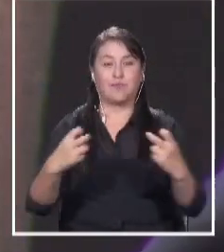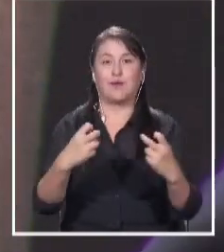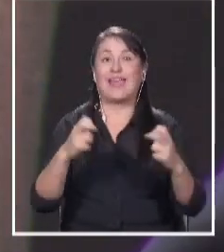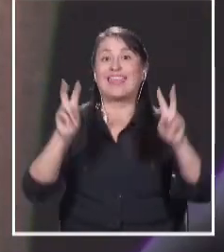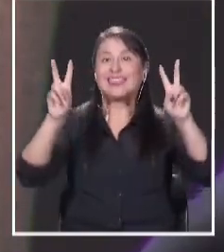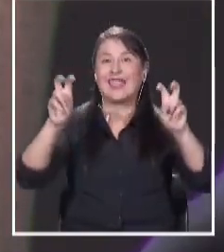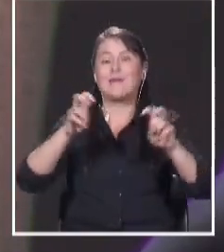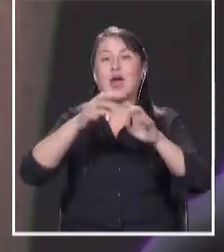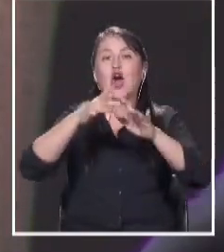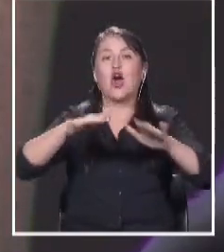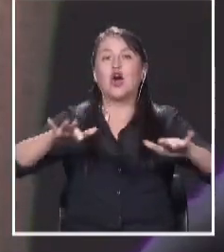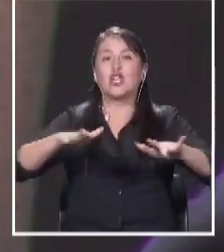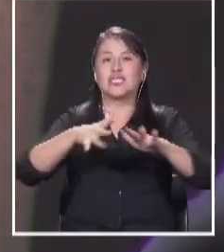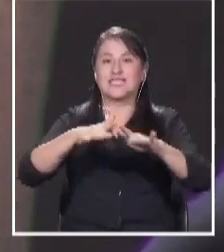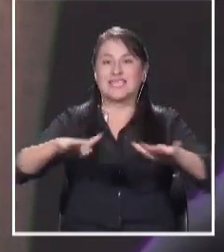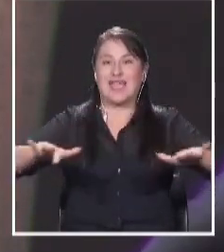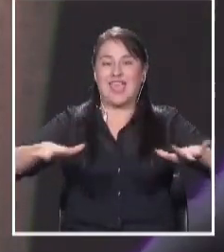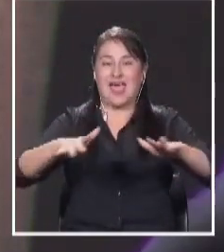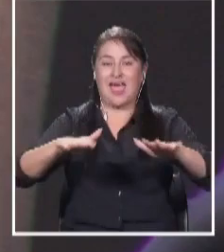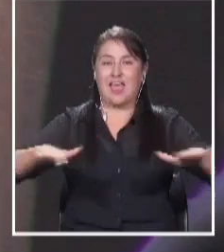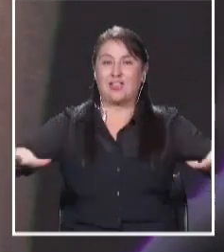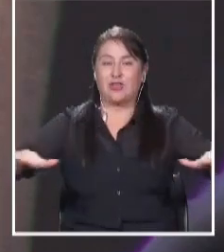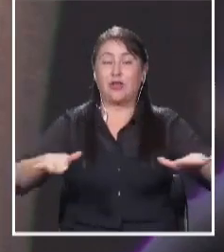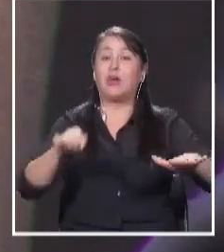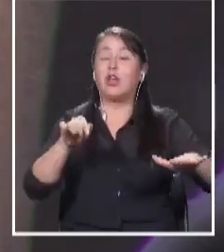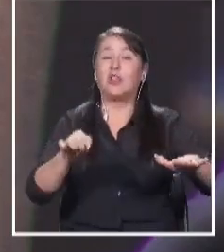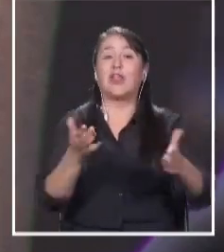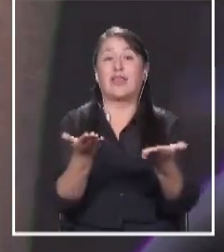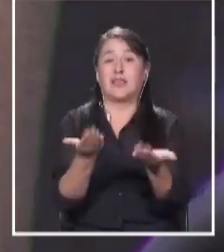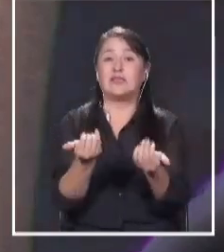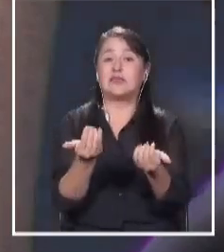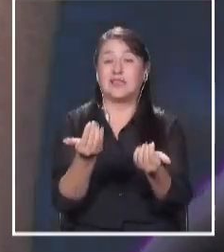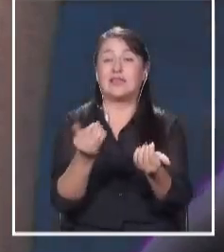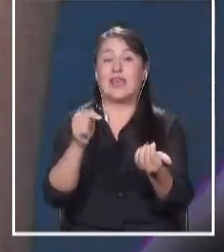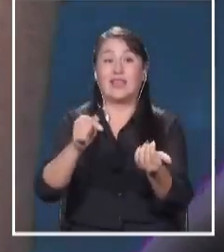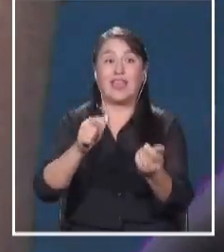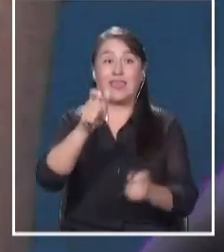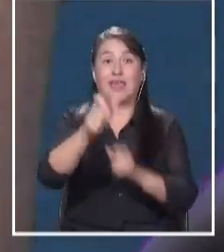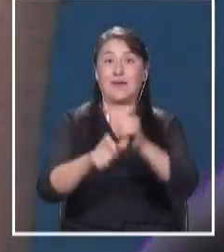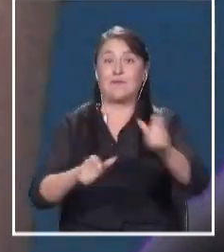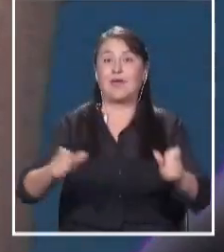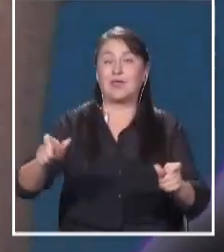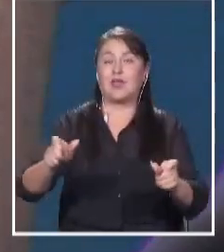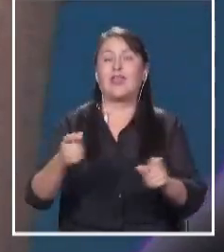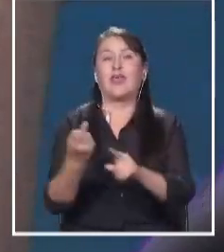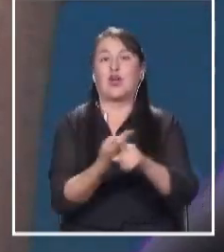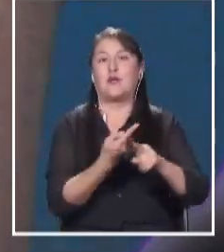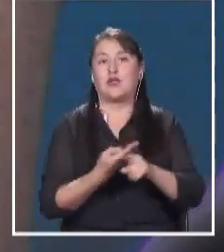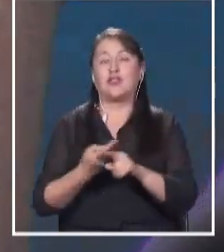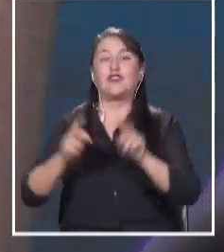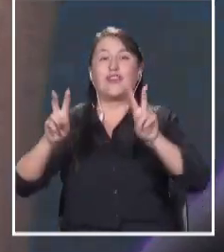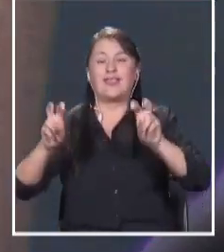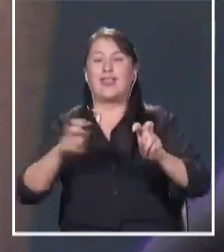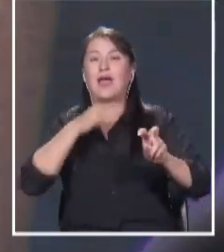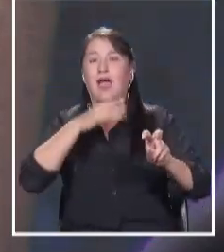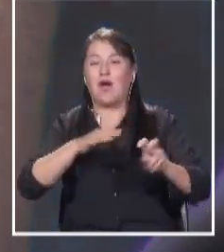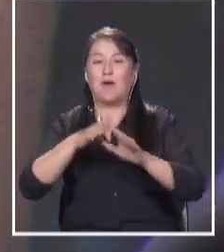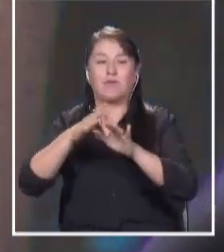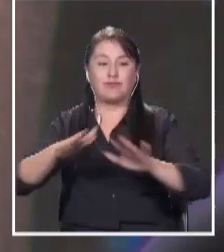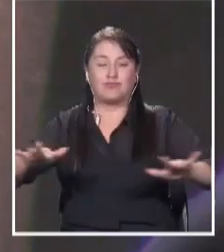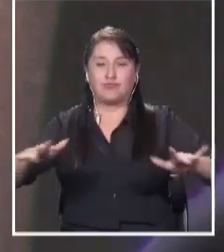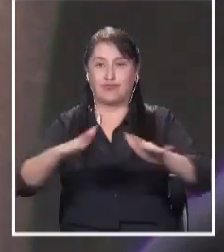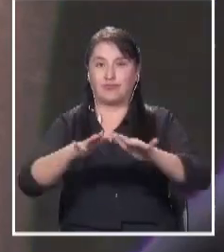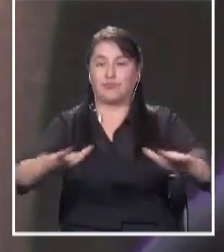de verdad habla muy mucho de la necesidad que tenemos de esta sociedad de conversar sobre los océanos. En mi